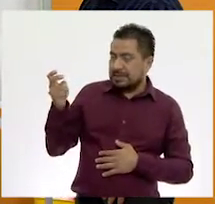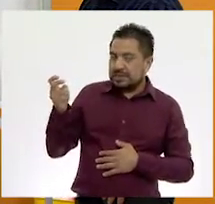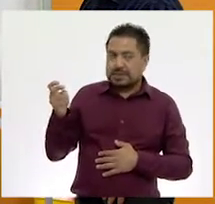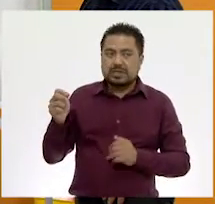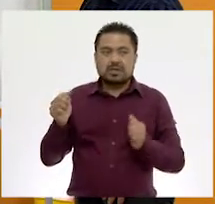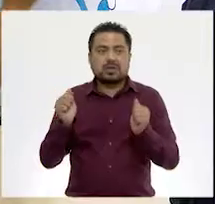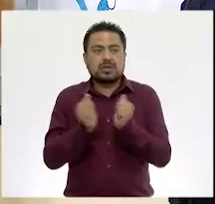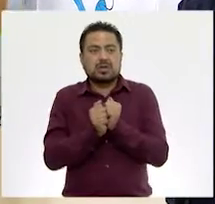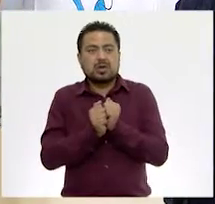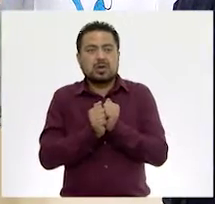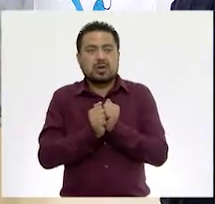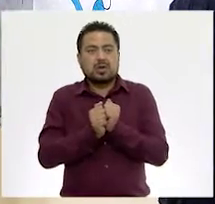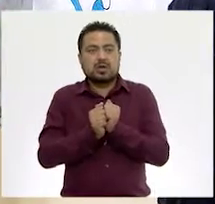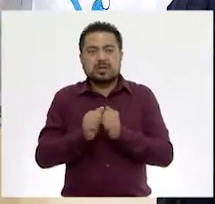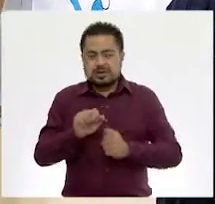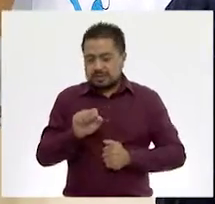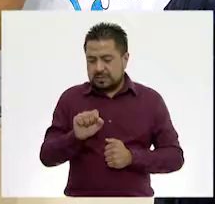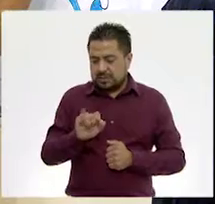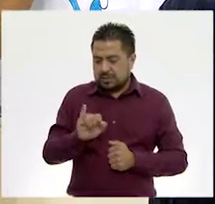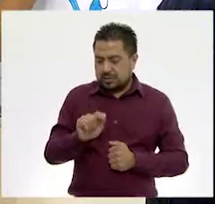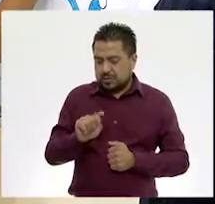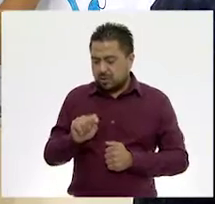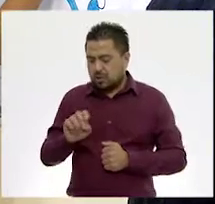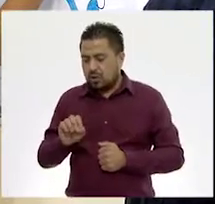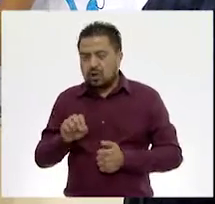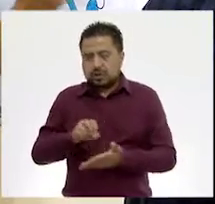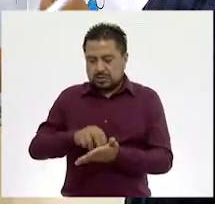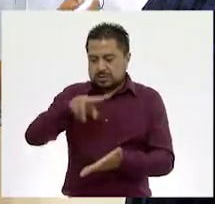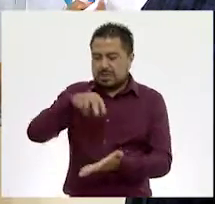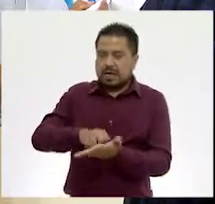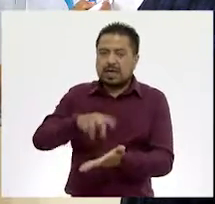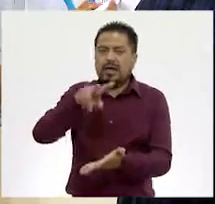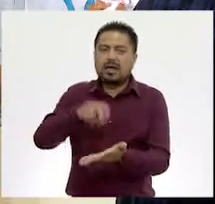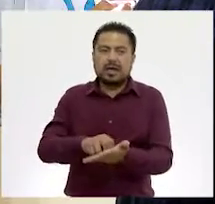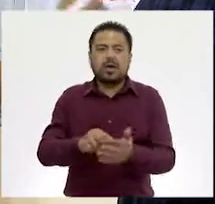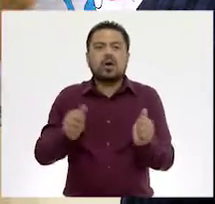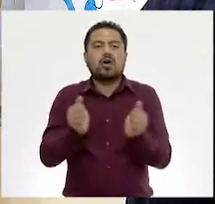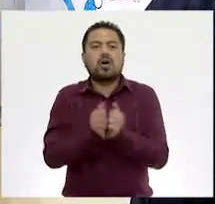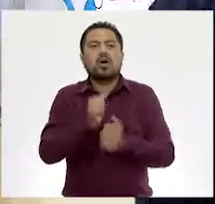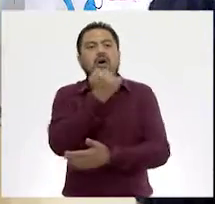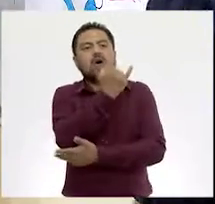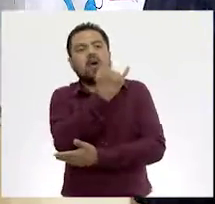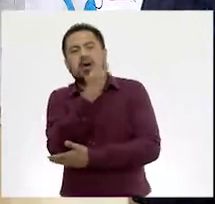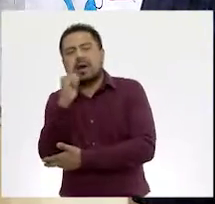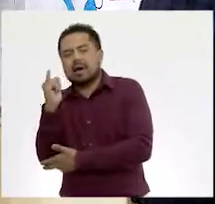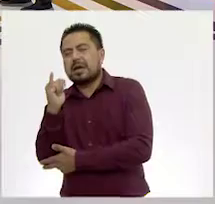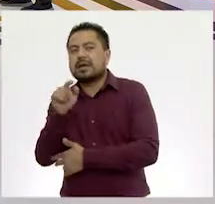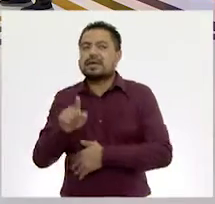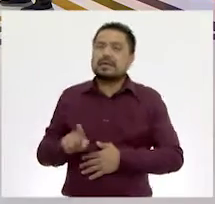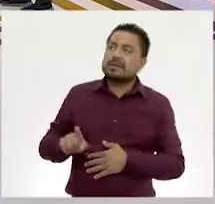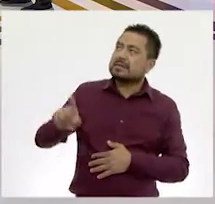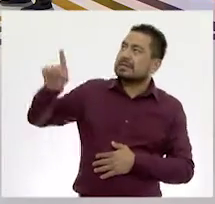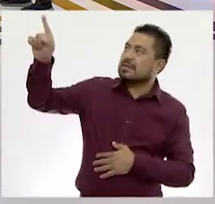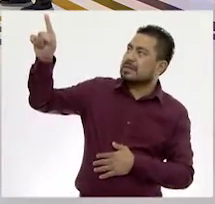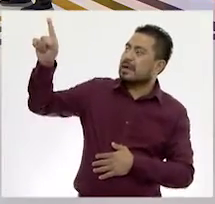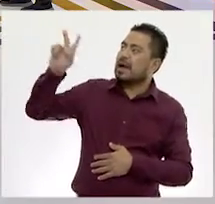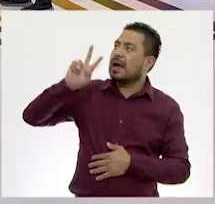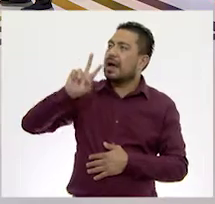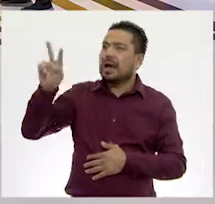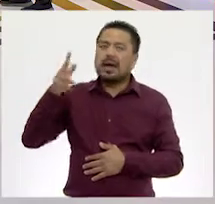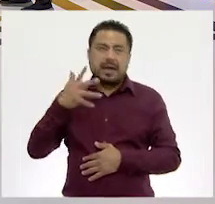con necesito. Saltarín con jardín. Y aquí